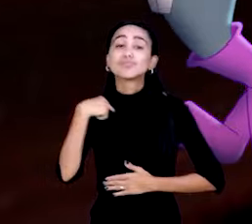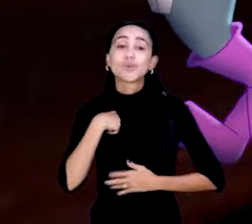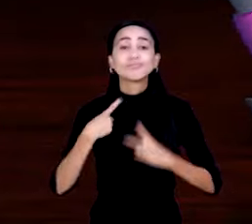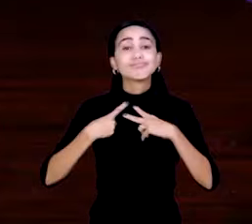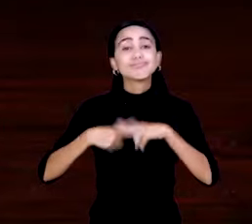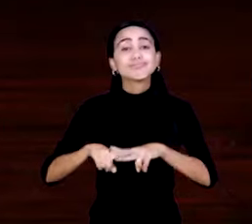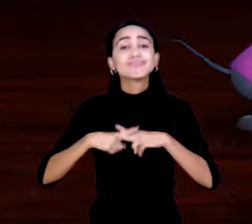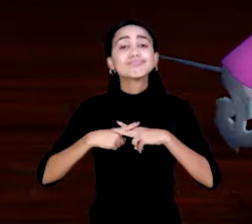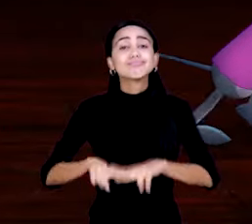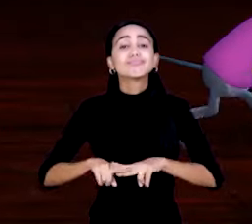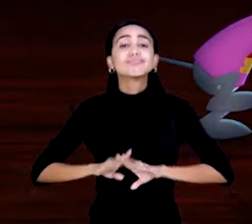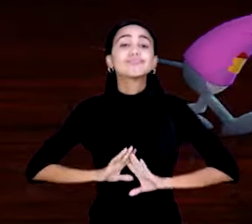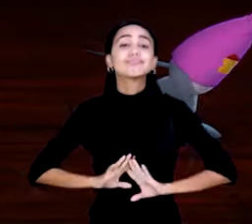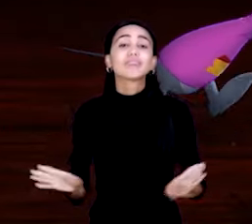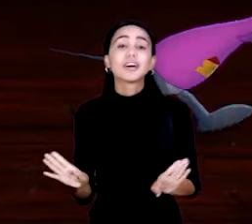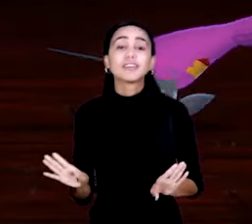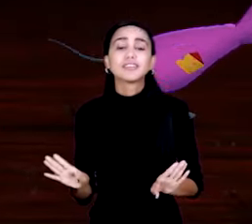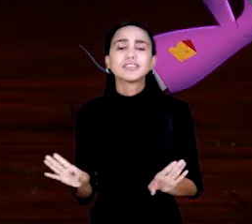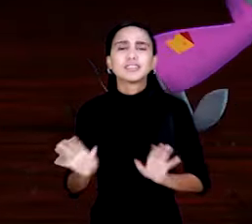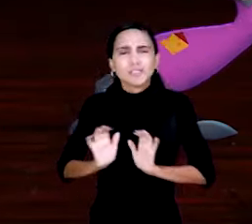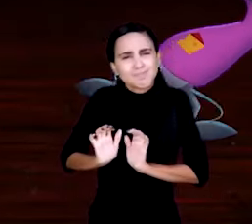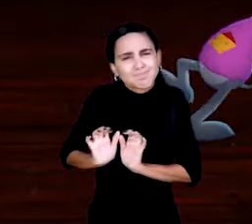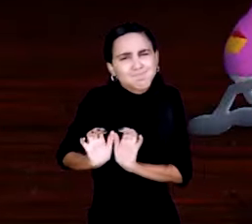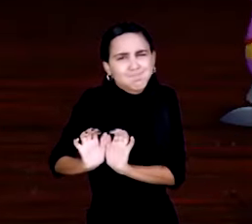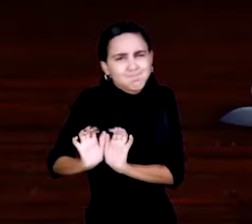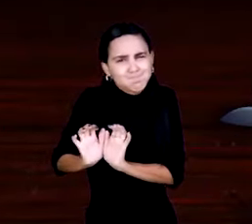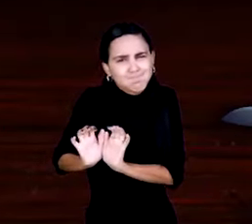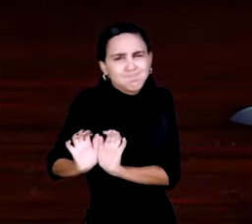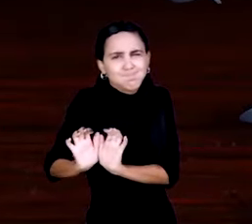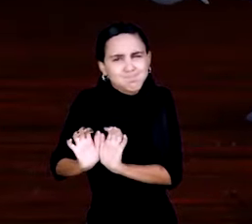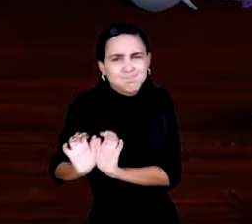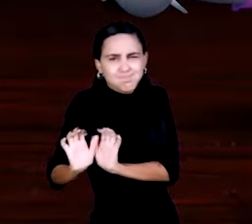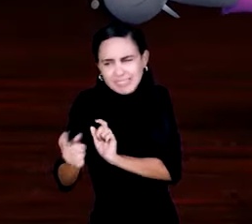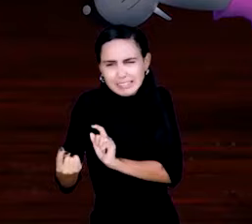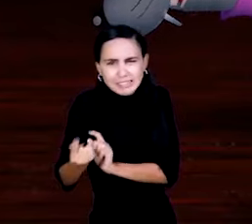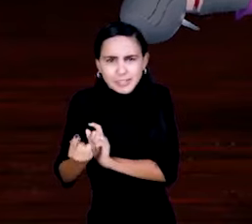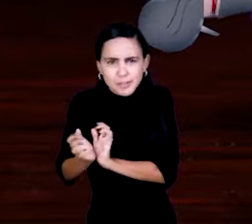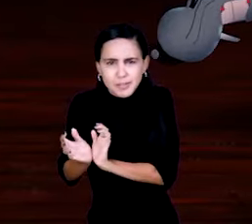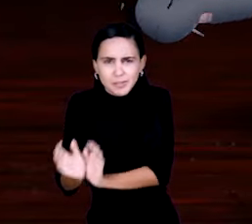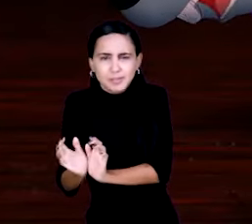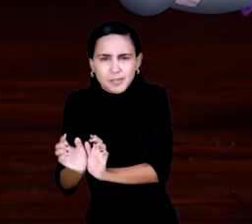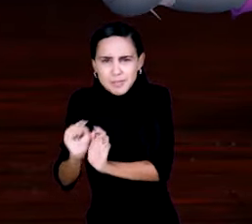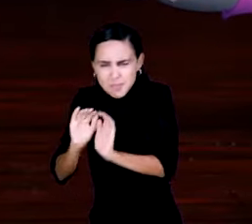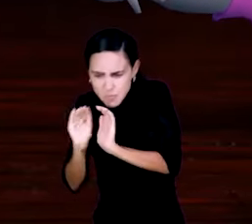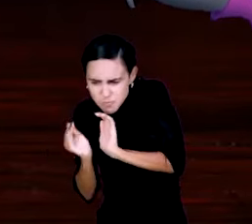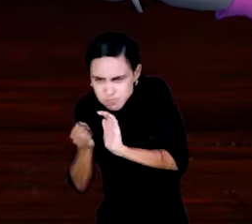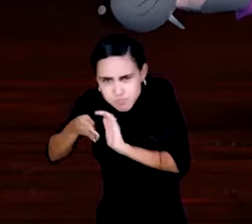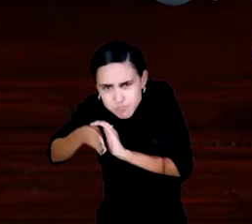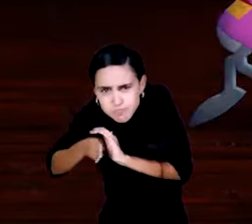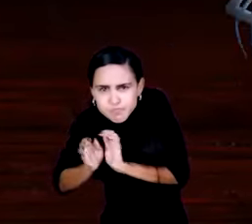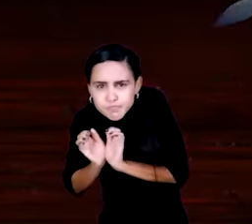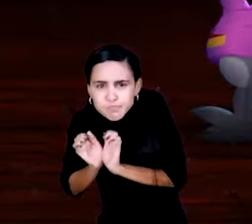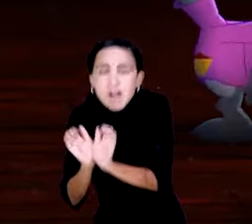arreglo. Solo tengo que llevarlo hasta mi cuevita.